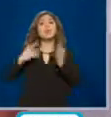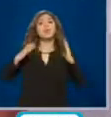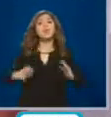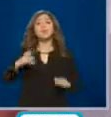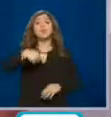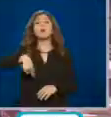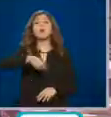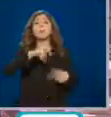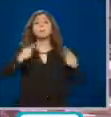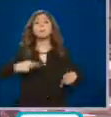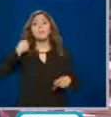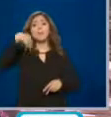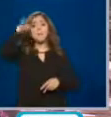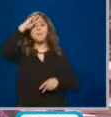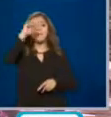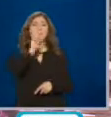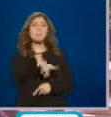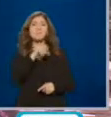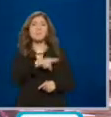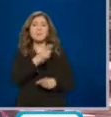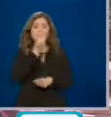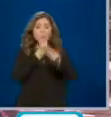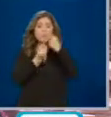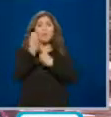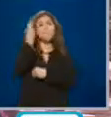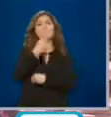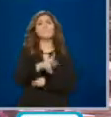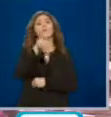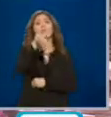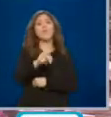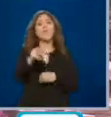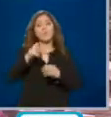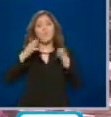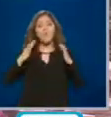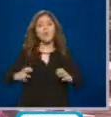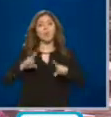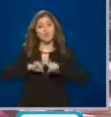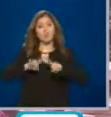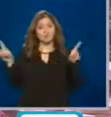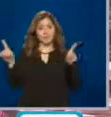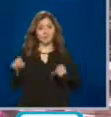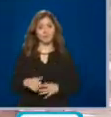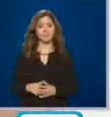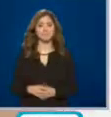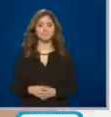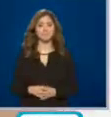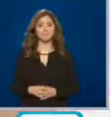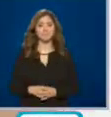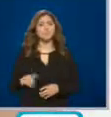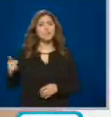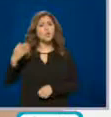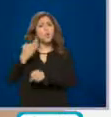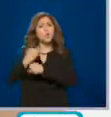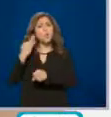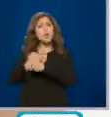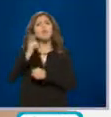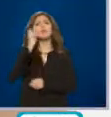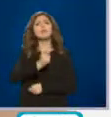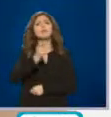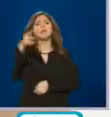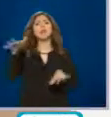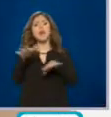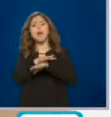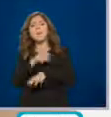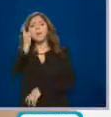comiendo igual cuando el gasto energético va un poco en descenso, ¿no? Claro. Ok. Hablabas de los cambios abruptos de sueño. ¿Esto quiere decir dormir poco o